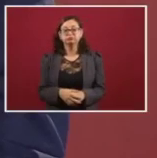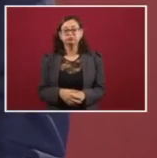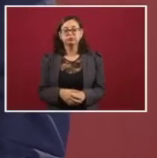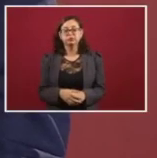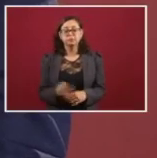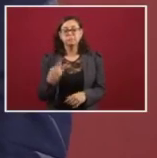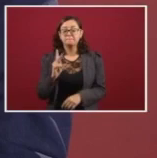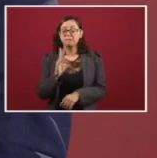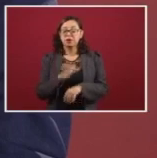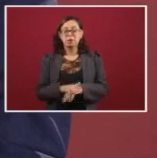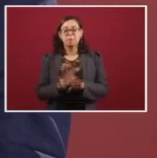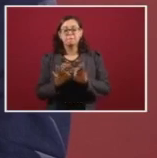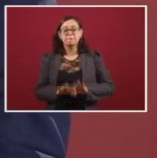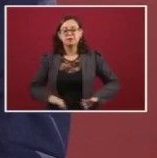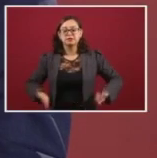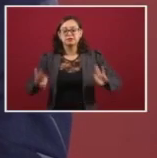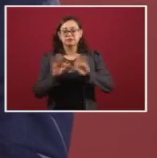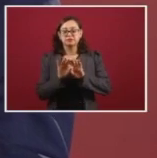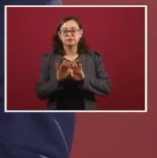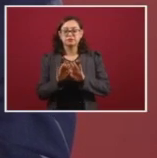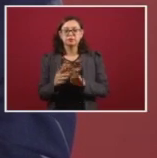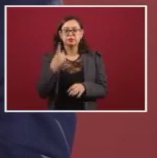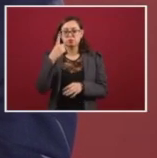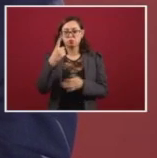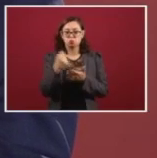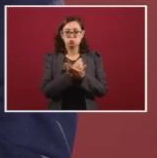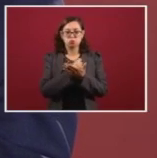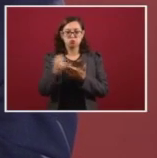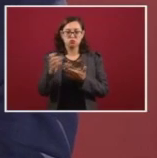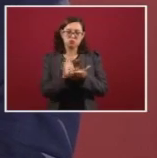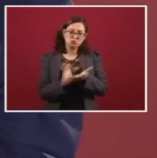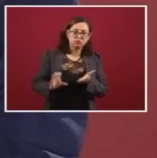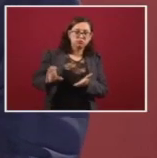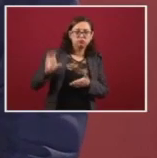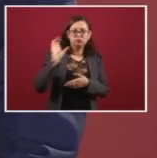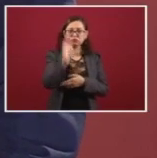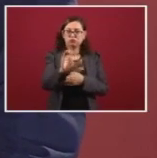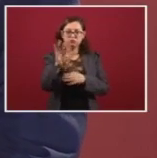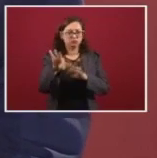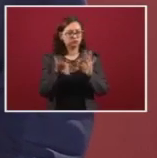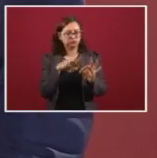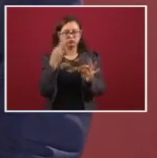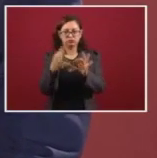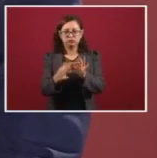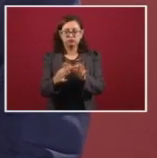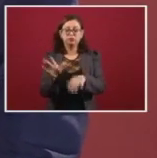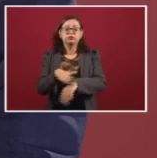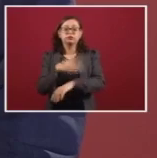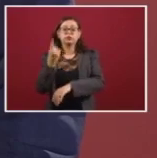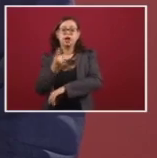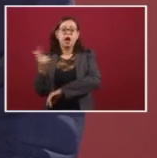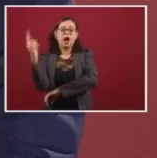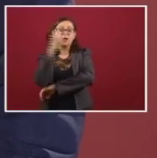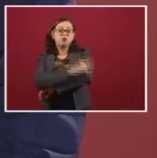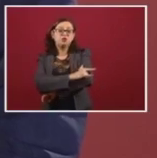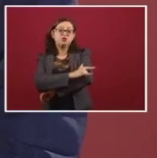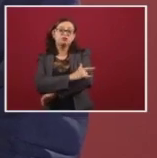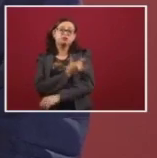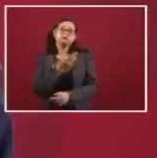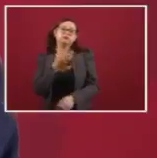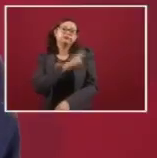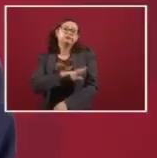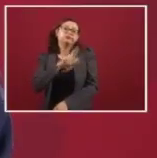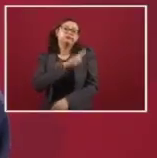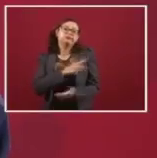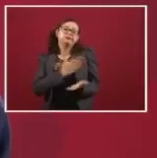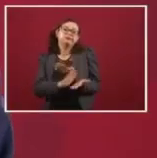liquida un crédito, porque fue un financiamiento y